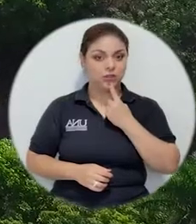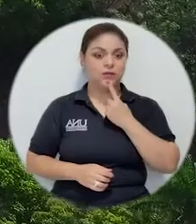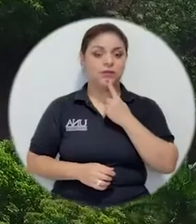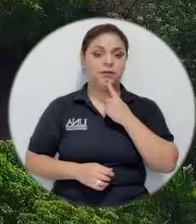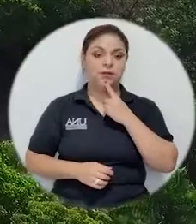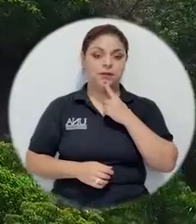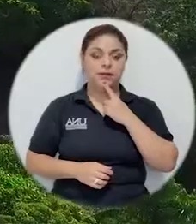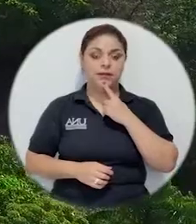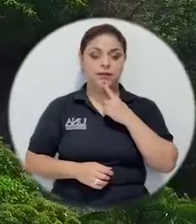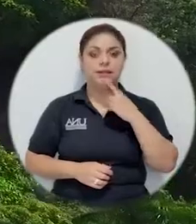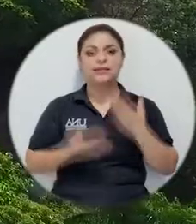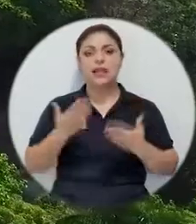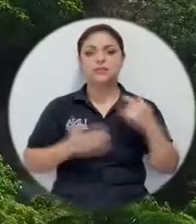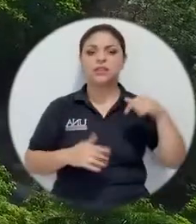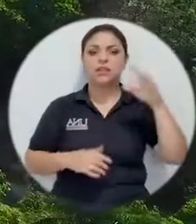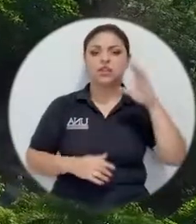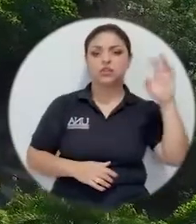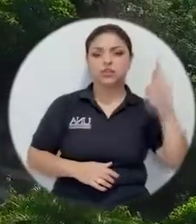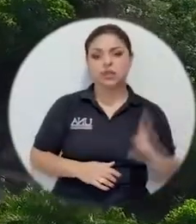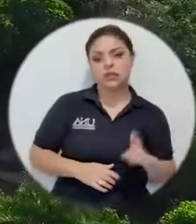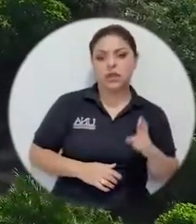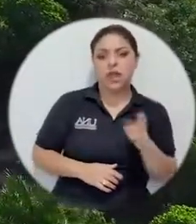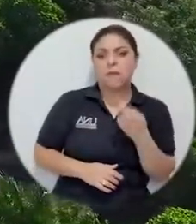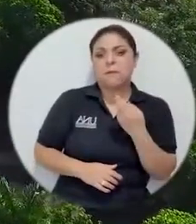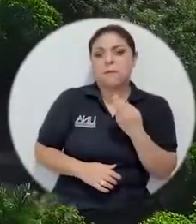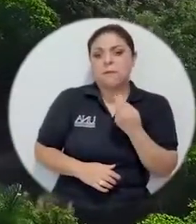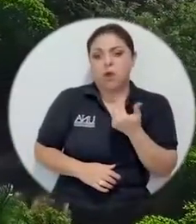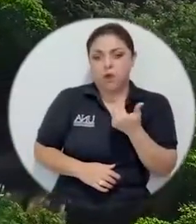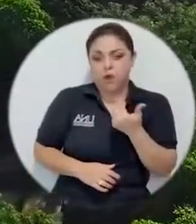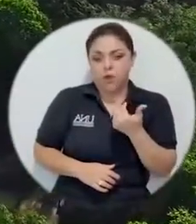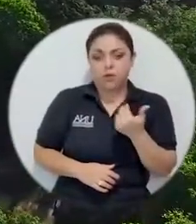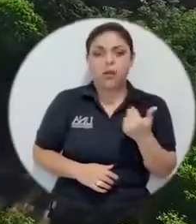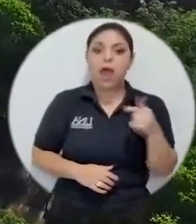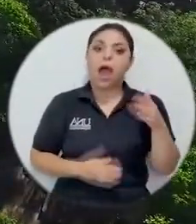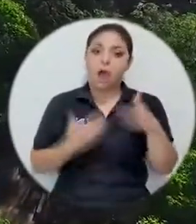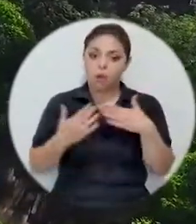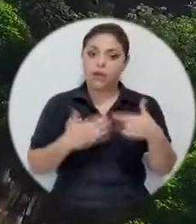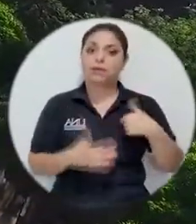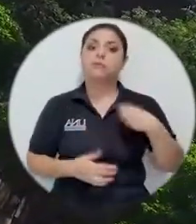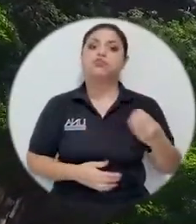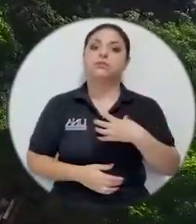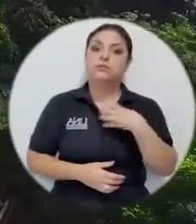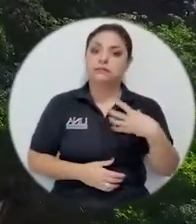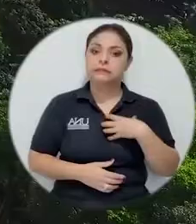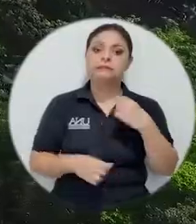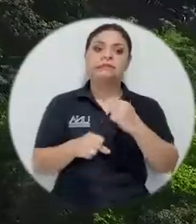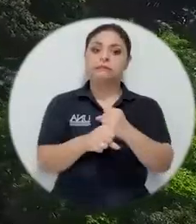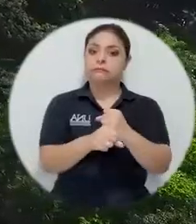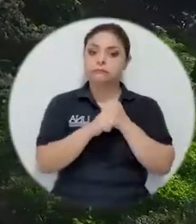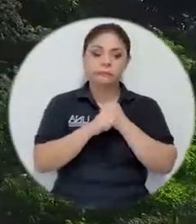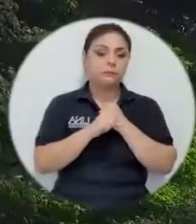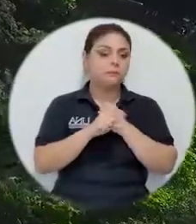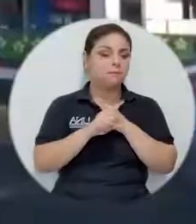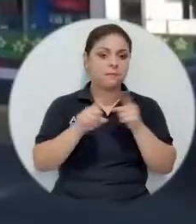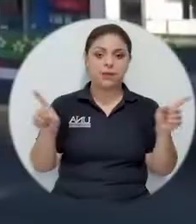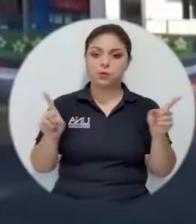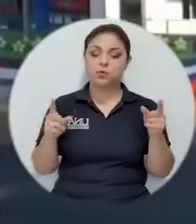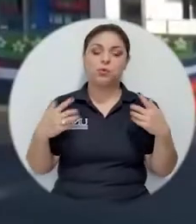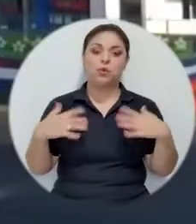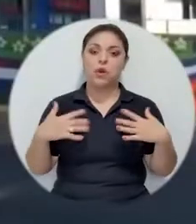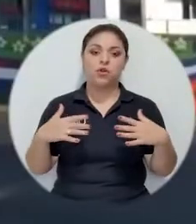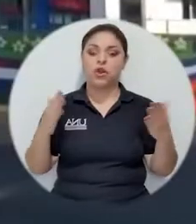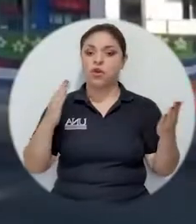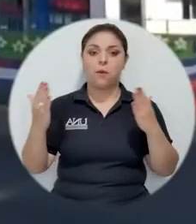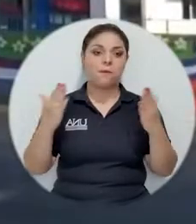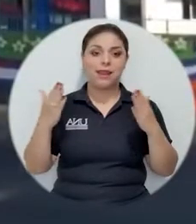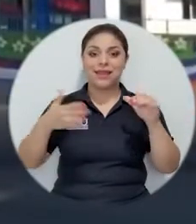para la región. En Costa Rica no lo percibimos tanto, a pesar de que todos nos quejamos por el tema de la seguridad. La verdad que, efectivamente hablando, no hay punto de comparación,